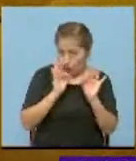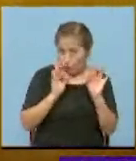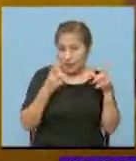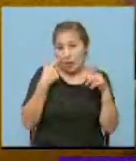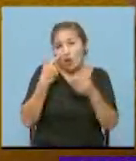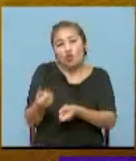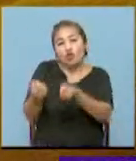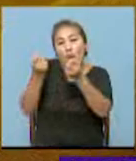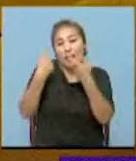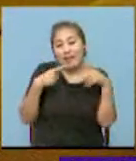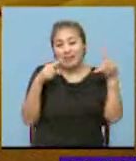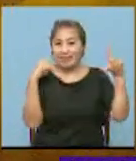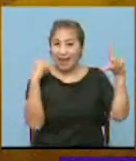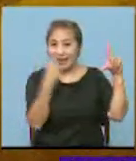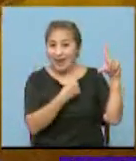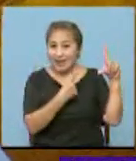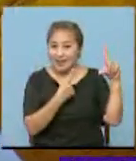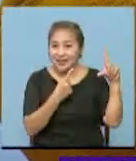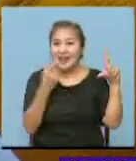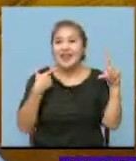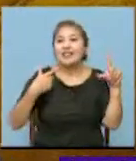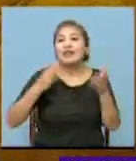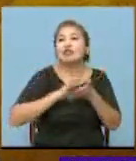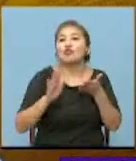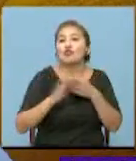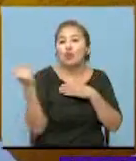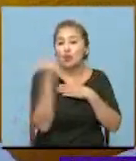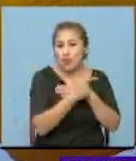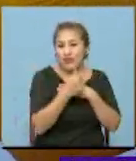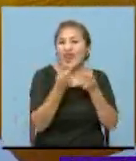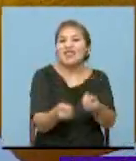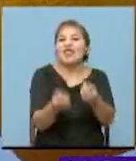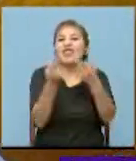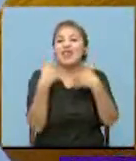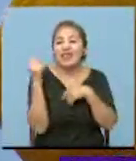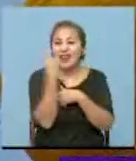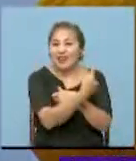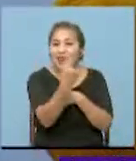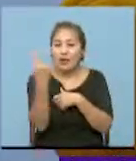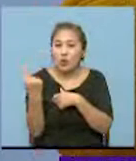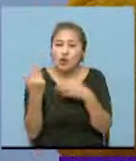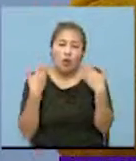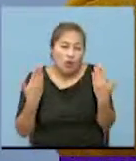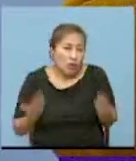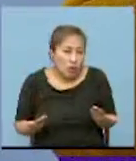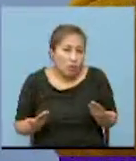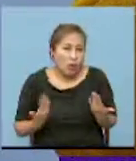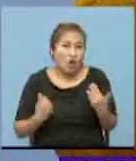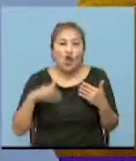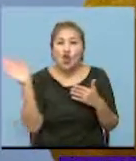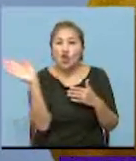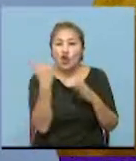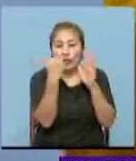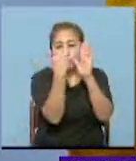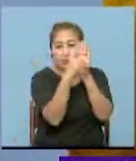que muy gentilmente nos prestó la tarjeta. Esta es la credencial que ustedes van a recibir. ¿Cómo se usa? Tiene todos los